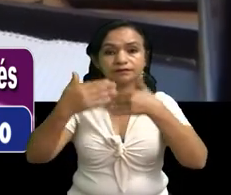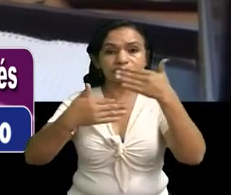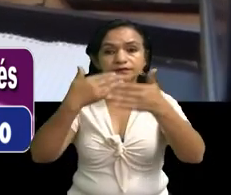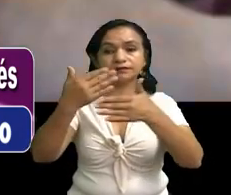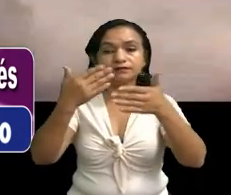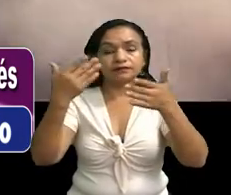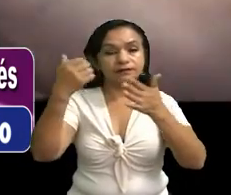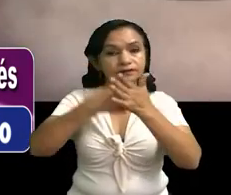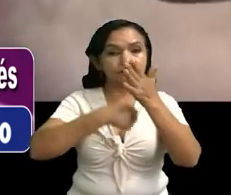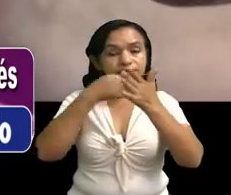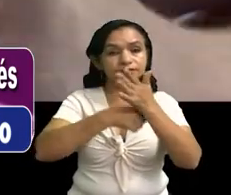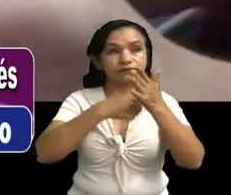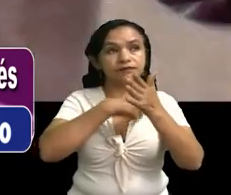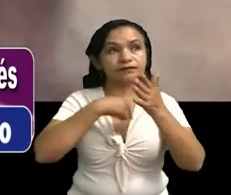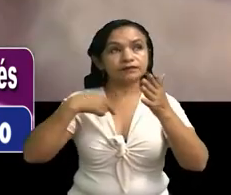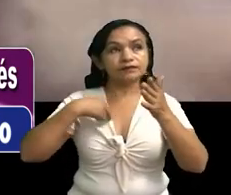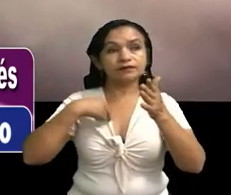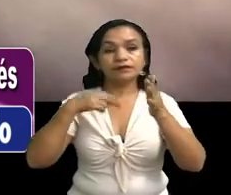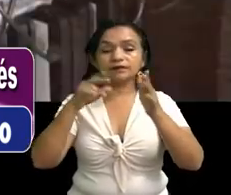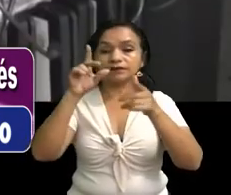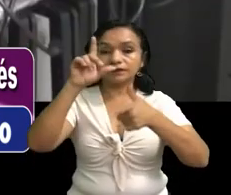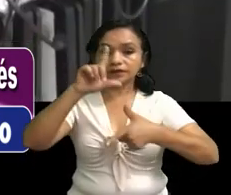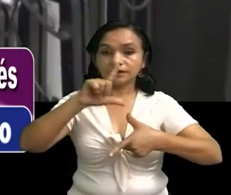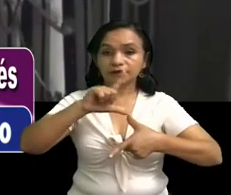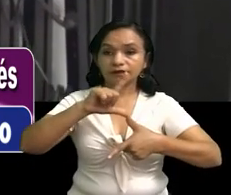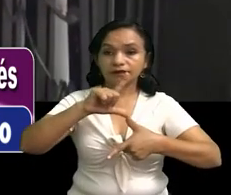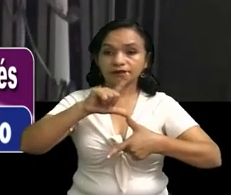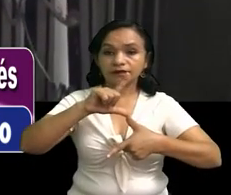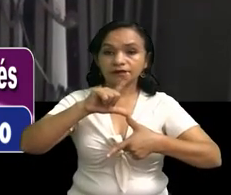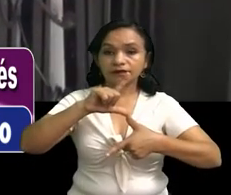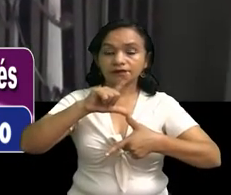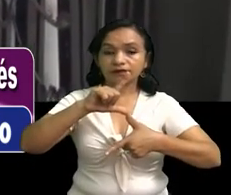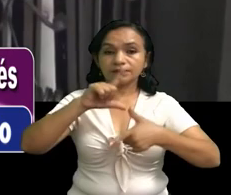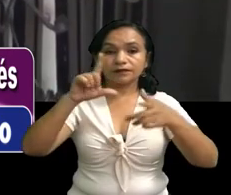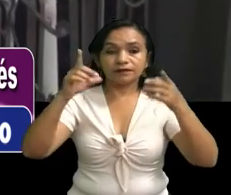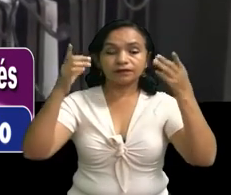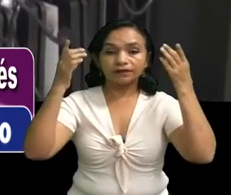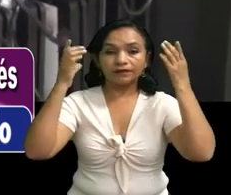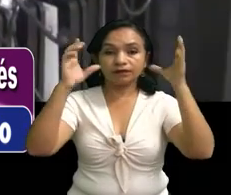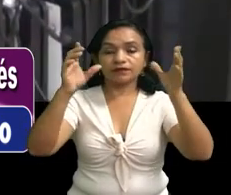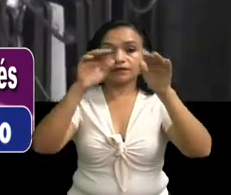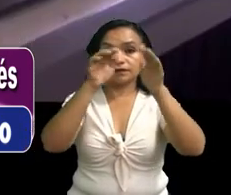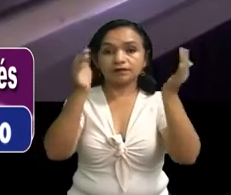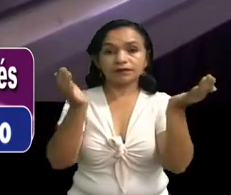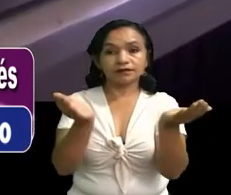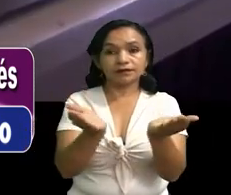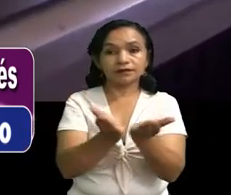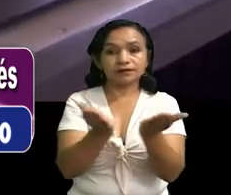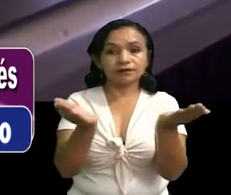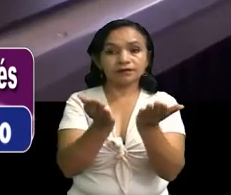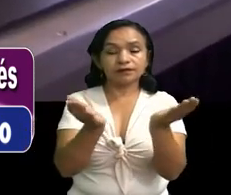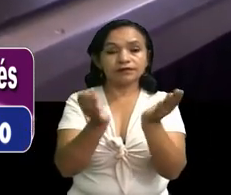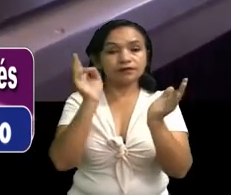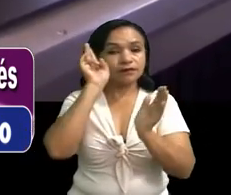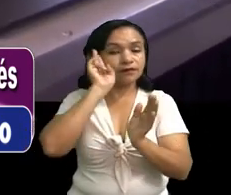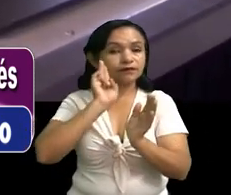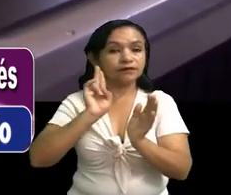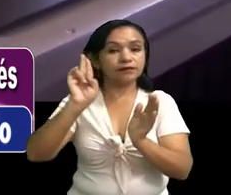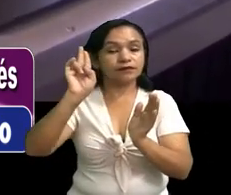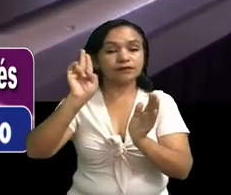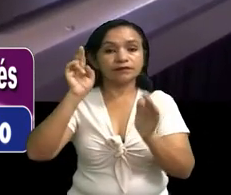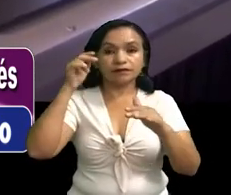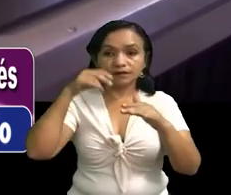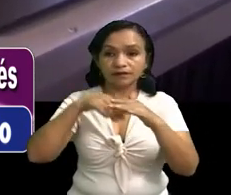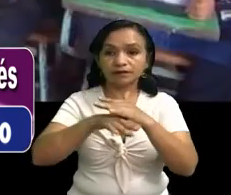grandes desafíos que hay a nivel de Latinoamérica y el Caribe y además en el mundo, pero cómo nosotros las universidades entramos,